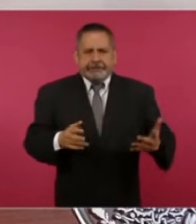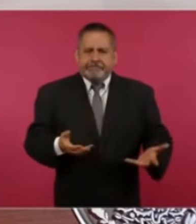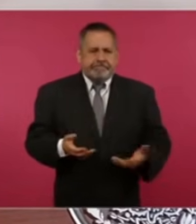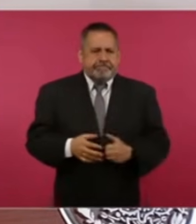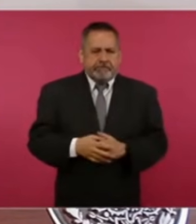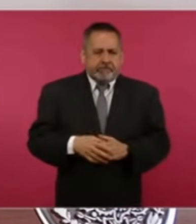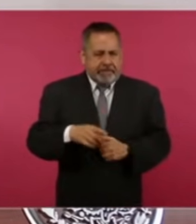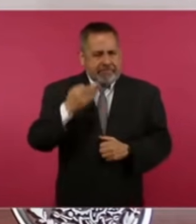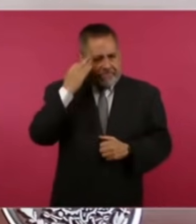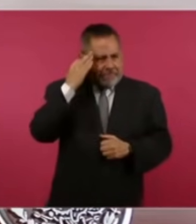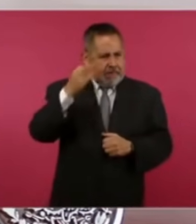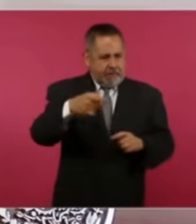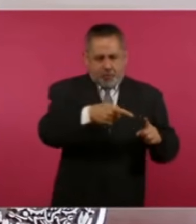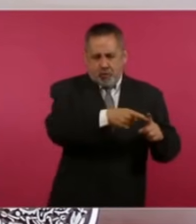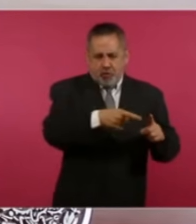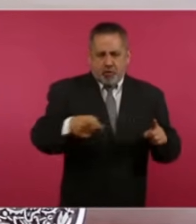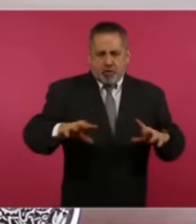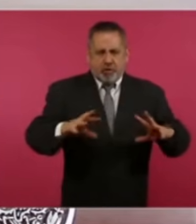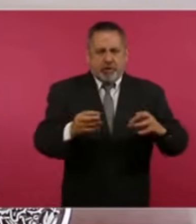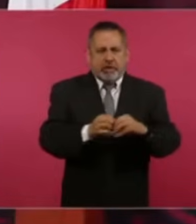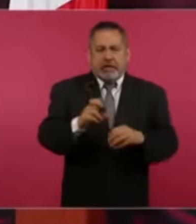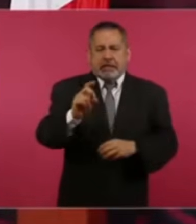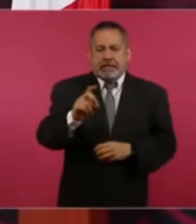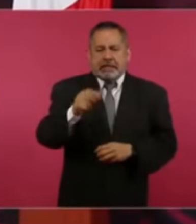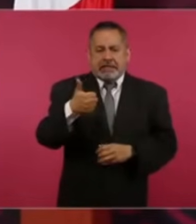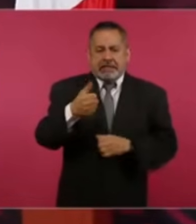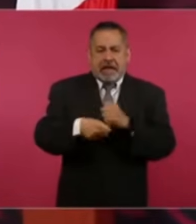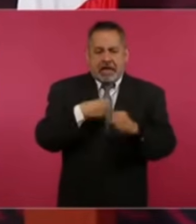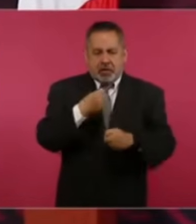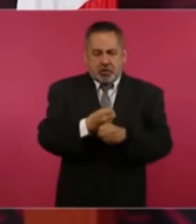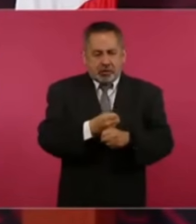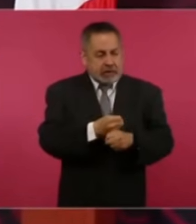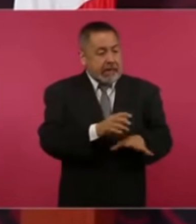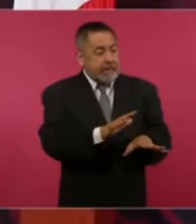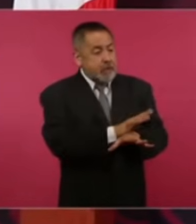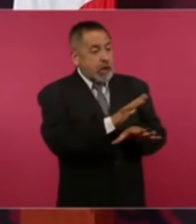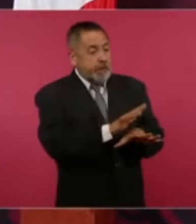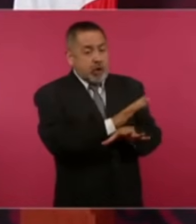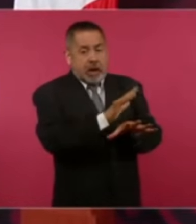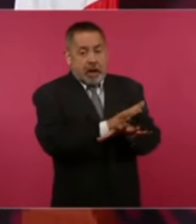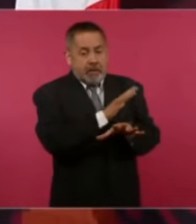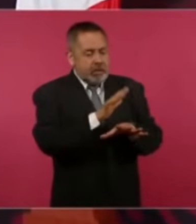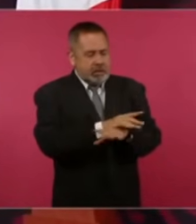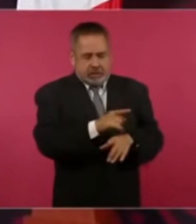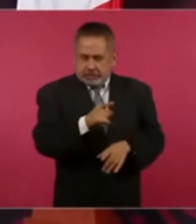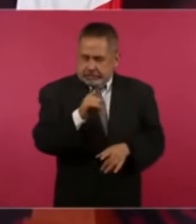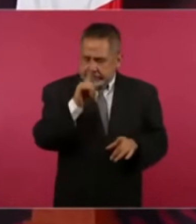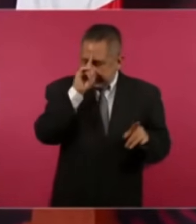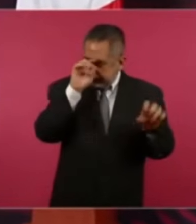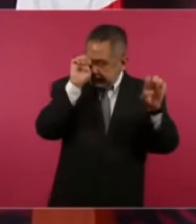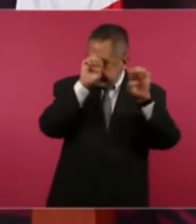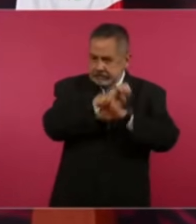en esos 36 años, en ese periodo aciago